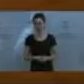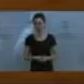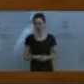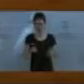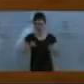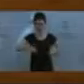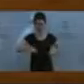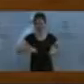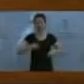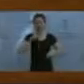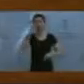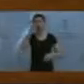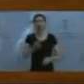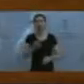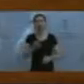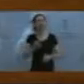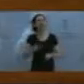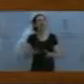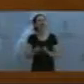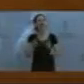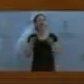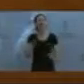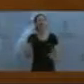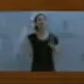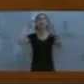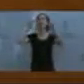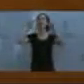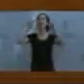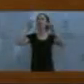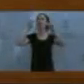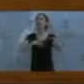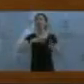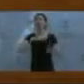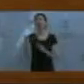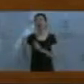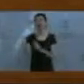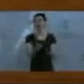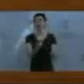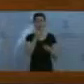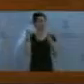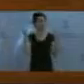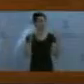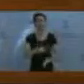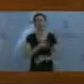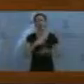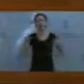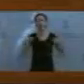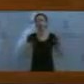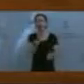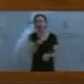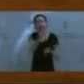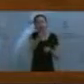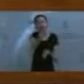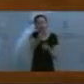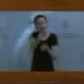porque aquí, puestos a dar lecciones, podemos todos hacer nuestro relato de los hechos y contar las cosas.